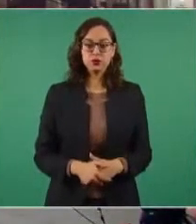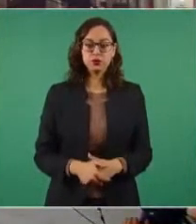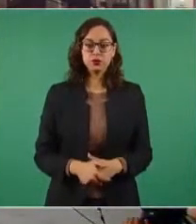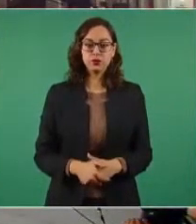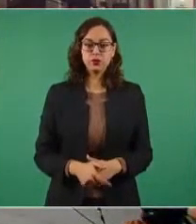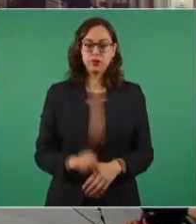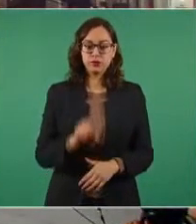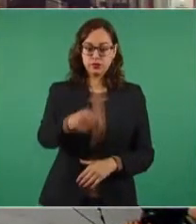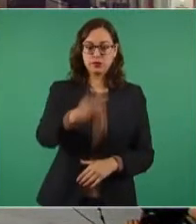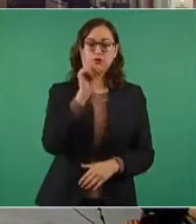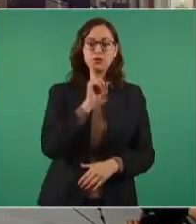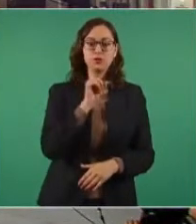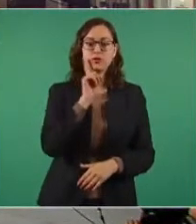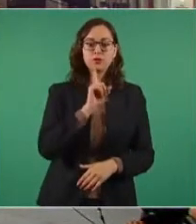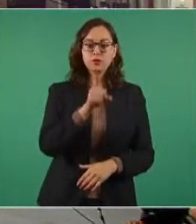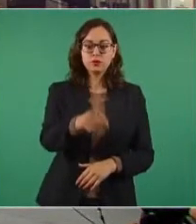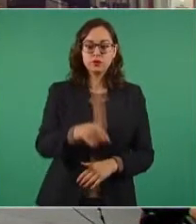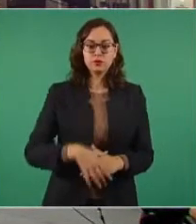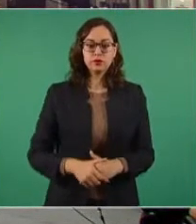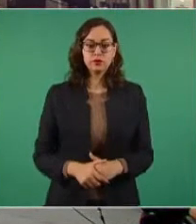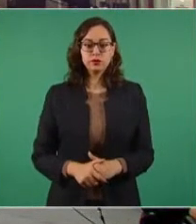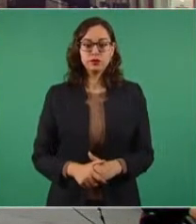y compañeras mujeres